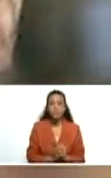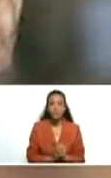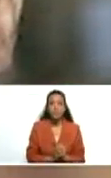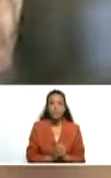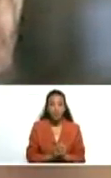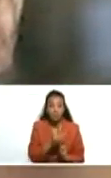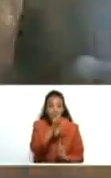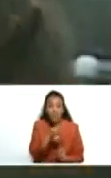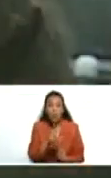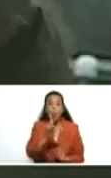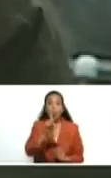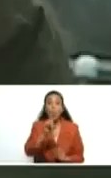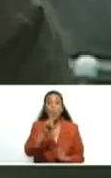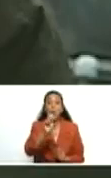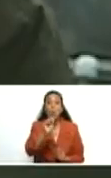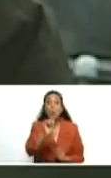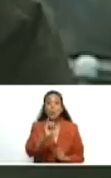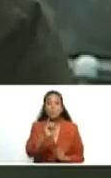por Luis Acuña.